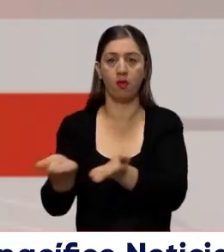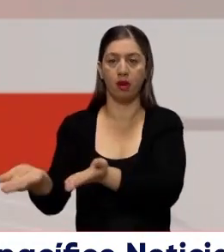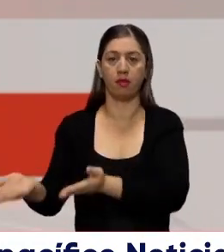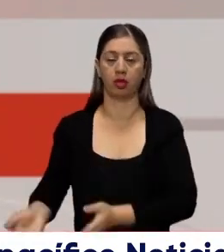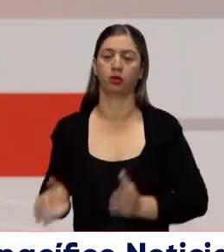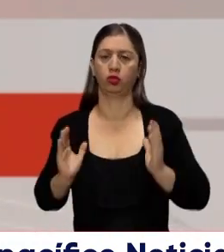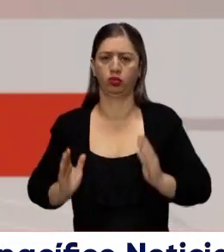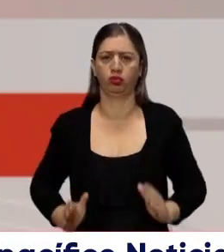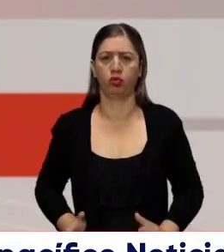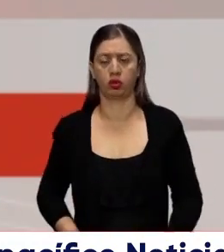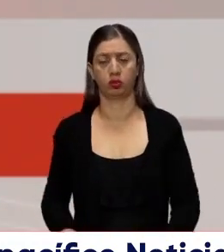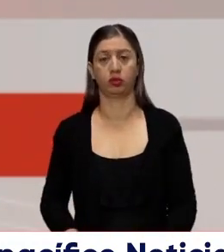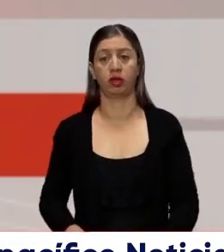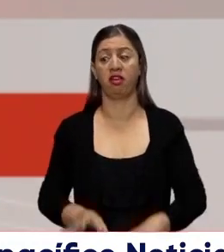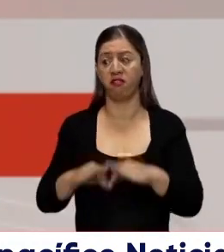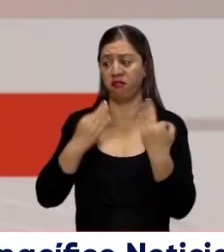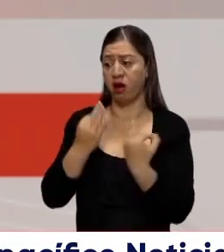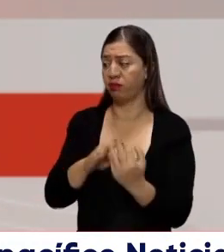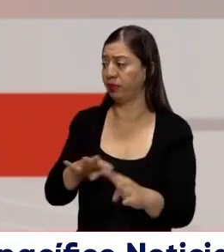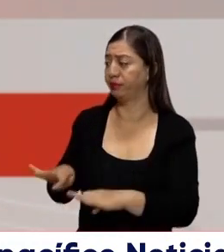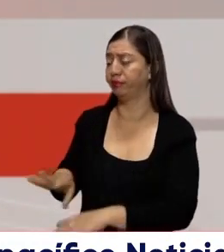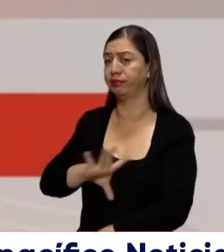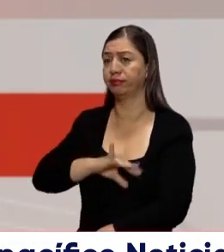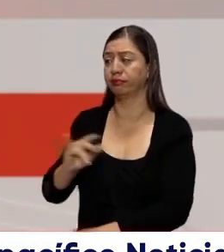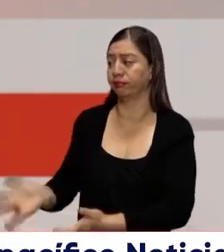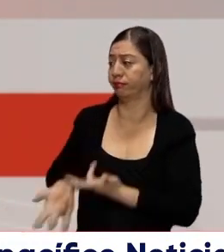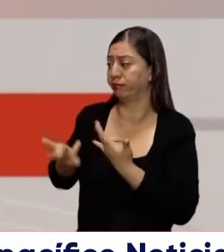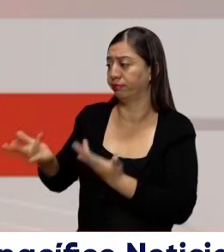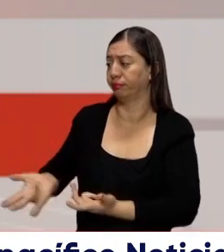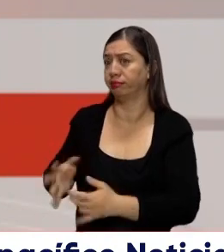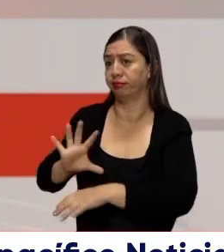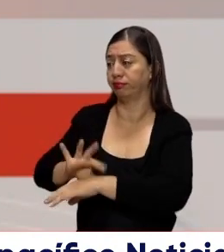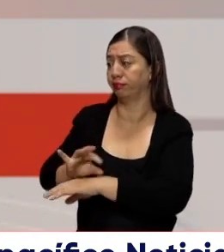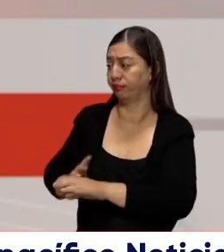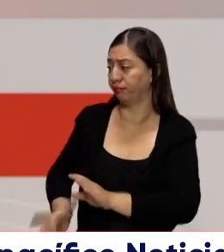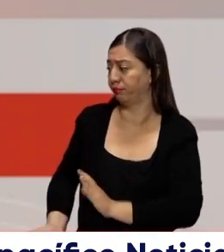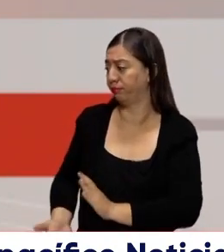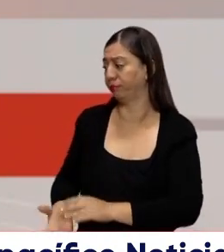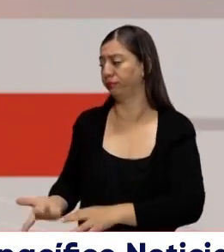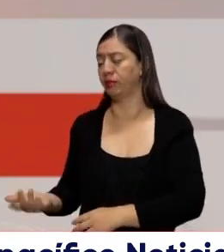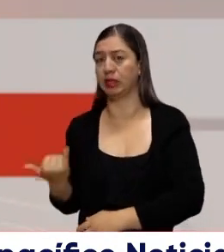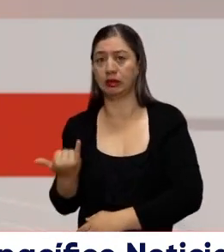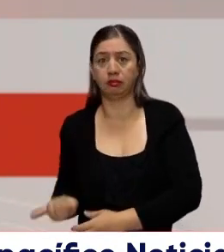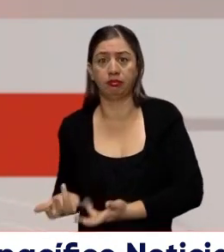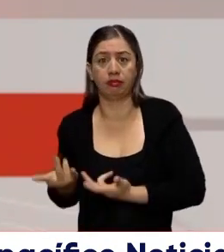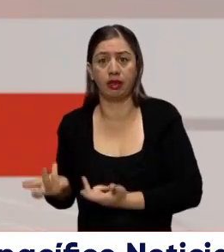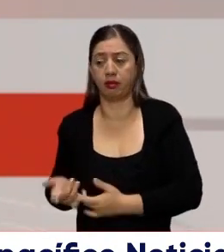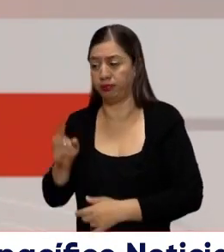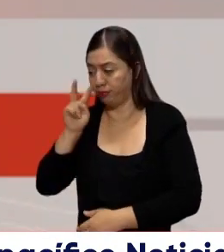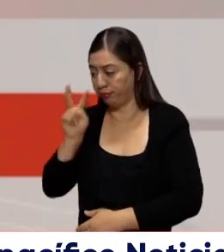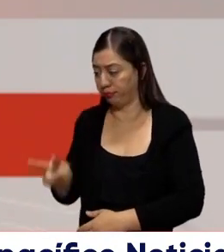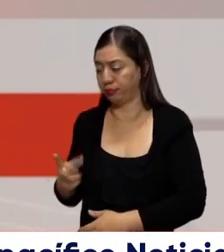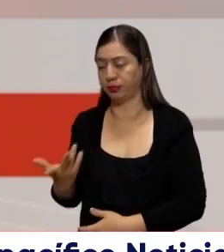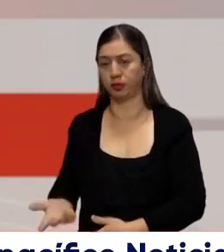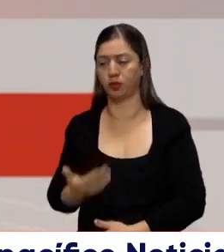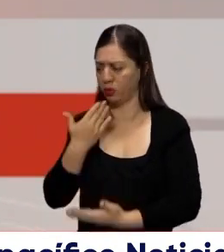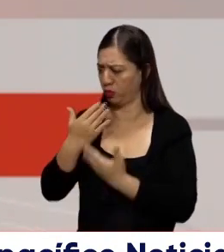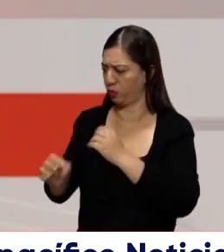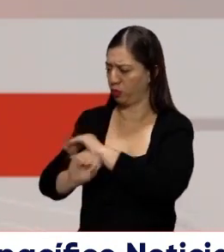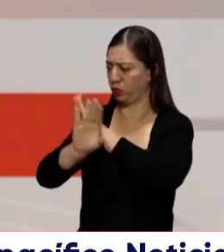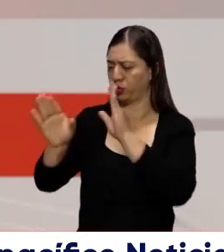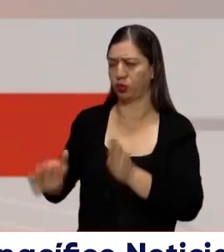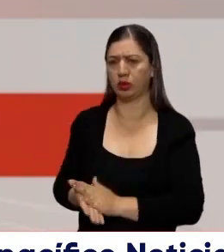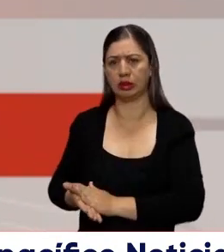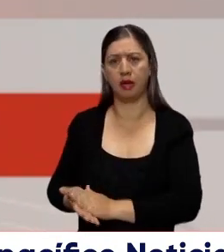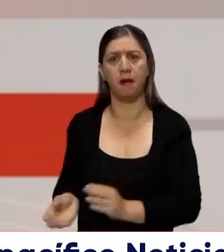la noche en Cali esperando el llamado de los forenses para reconocer a las víctimas. Alejandro Muñoz, buenos días y cuéntenos